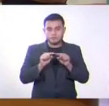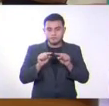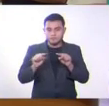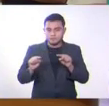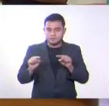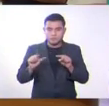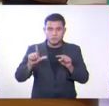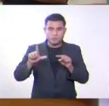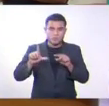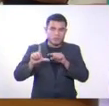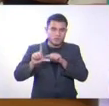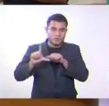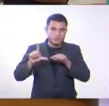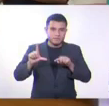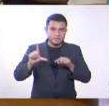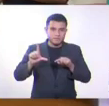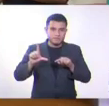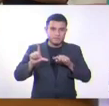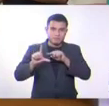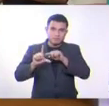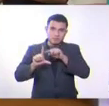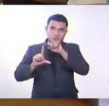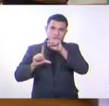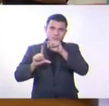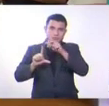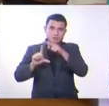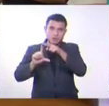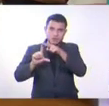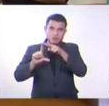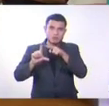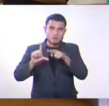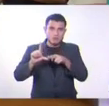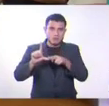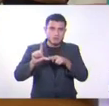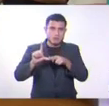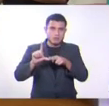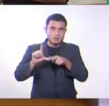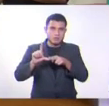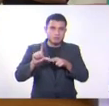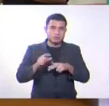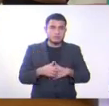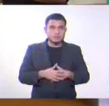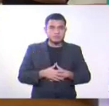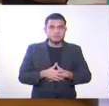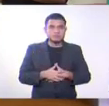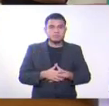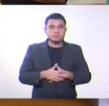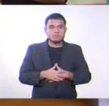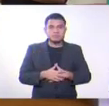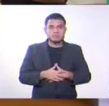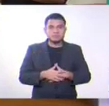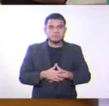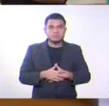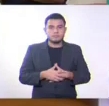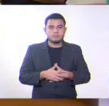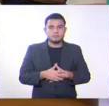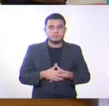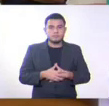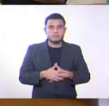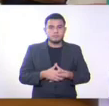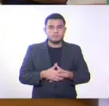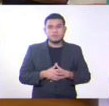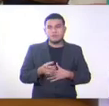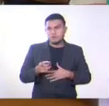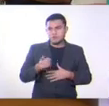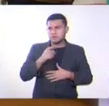esta longitud y luego usar el teorema de Pitágoras para encontrar PQ. Ay, pero aquí está algo extraño,